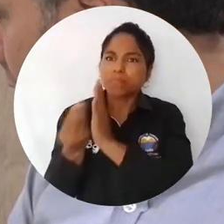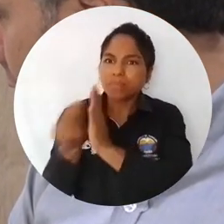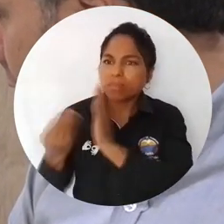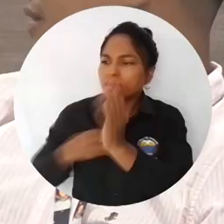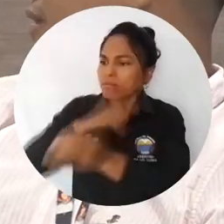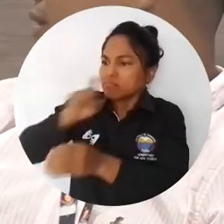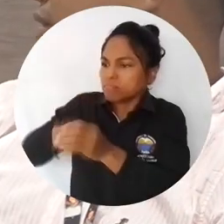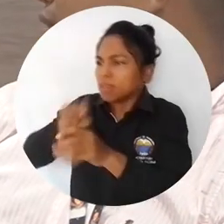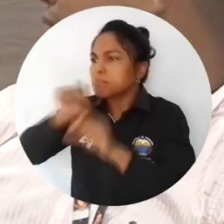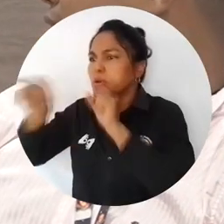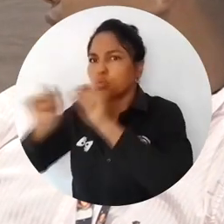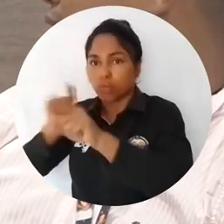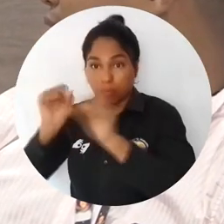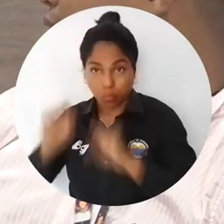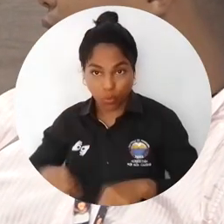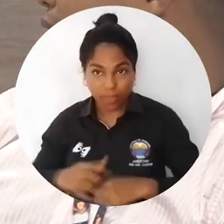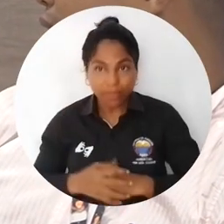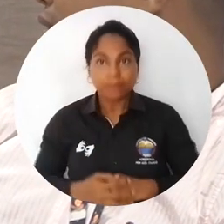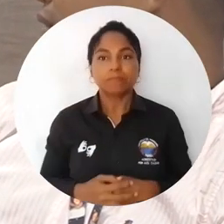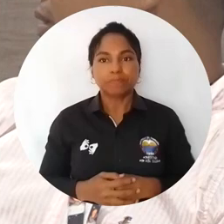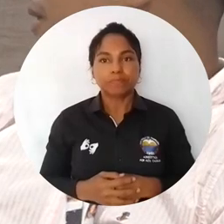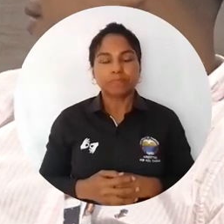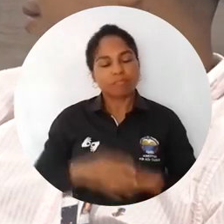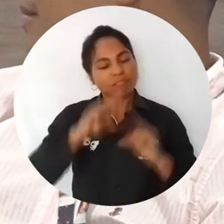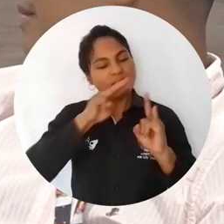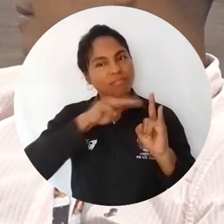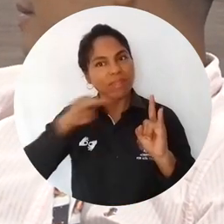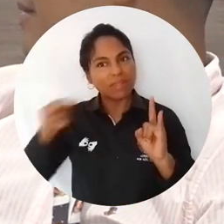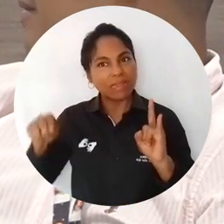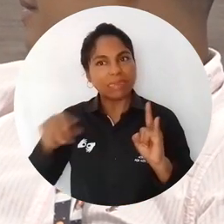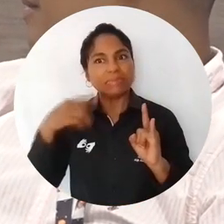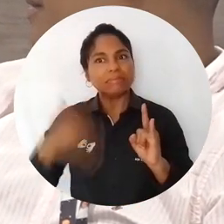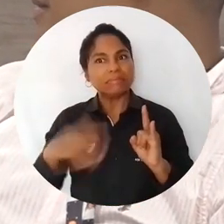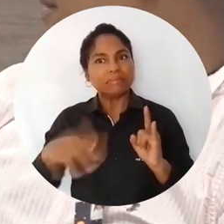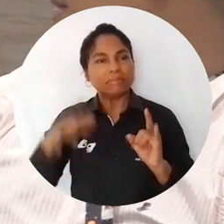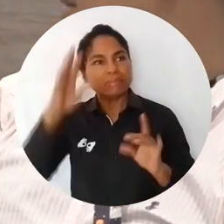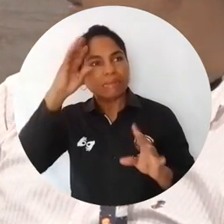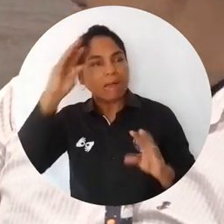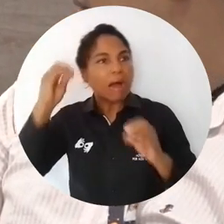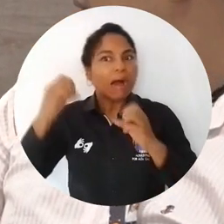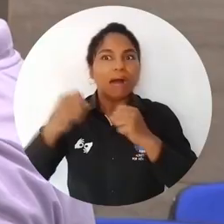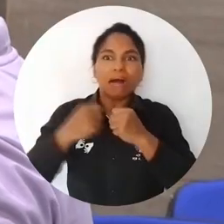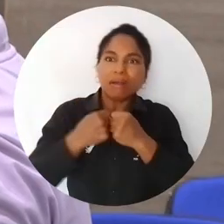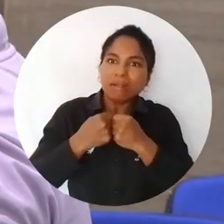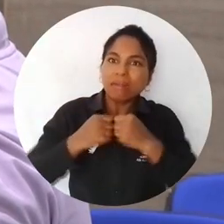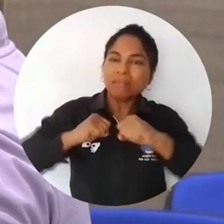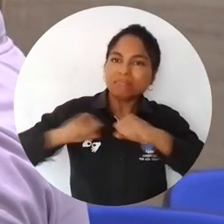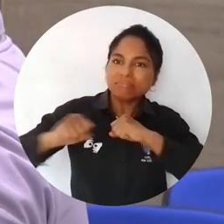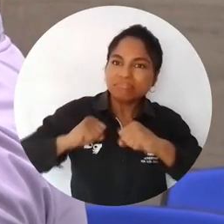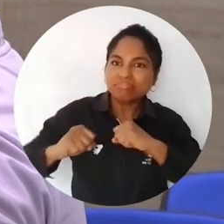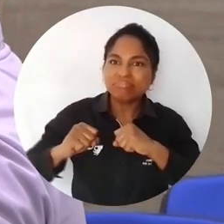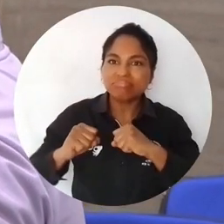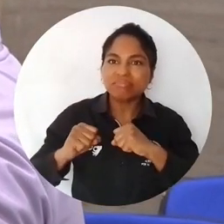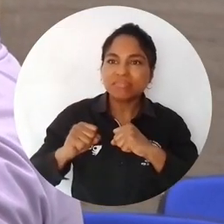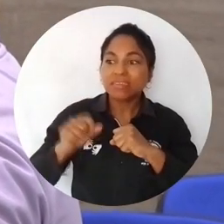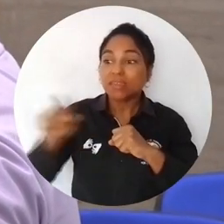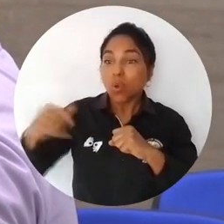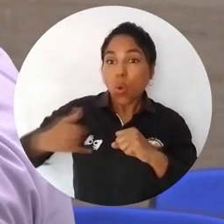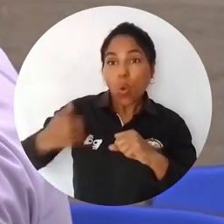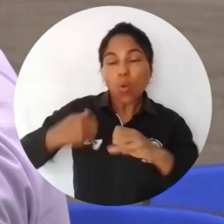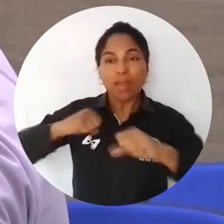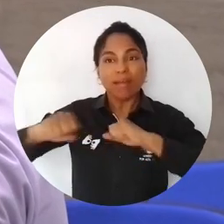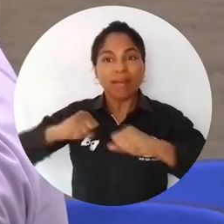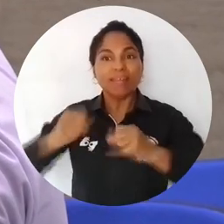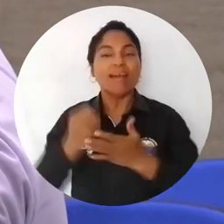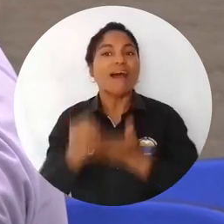pues los invito a seguir las páginas oficiales, a hacer preguntas acá en Bienestar Universitario en la Universidad del Magdalena. La Universidad del Magdalena es uno de